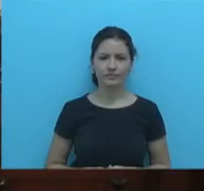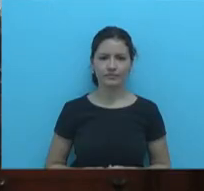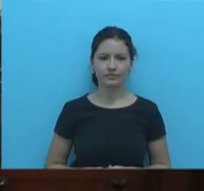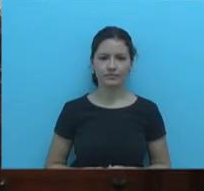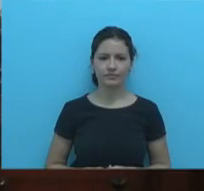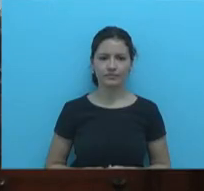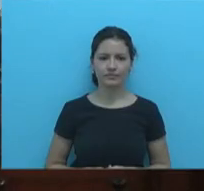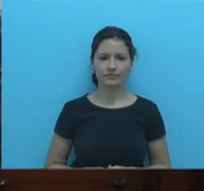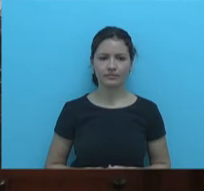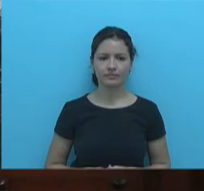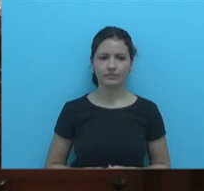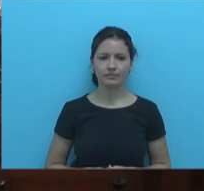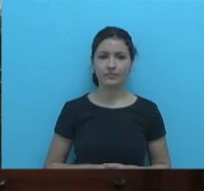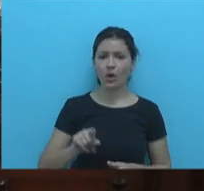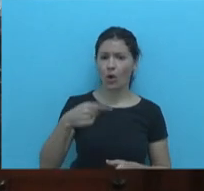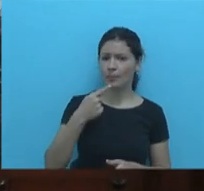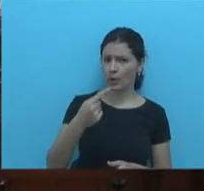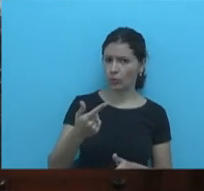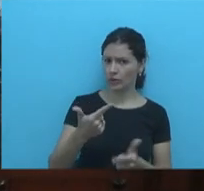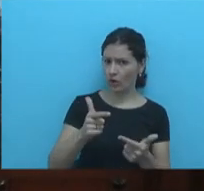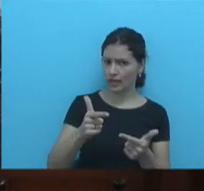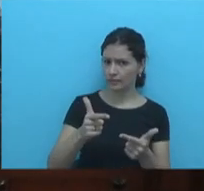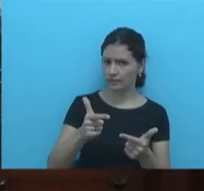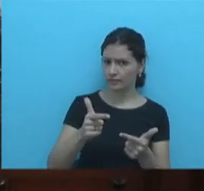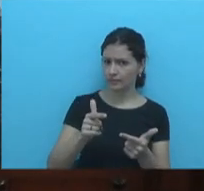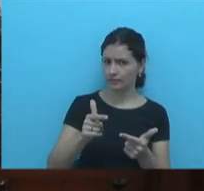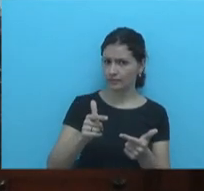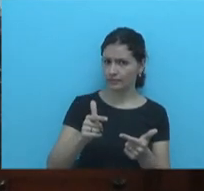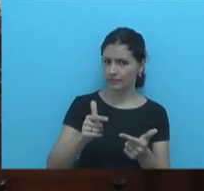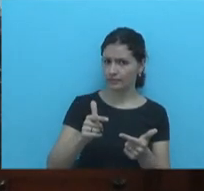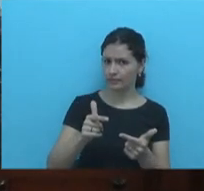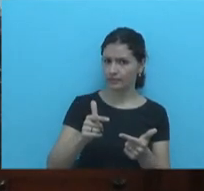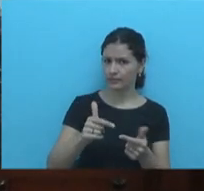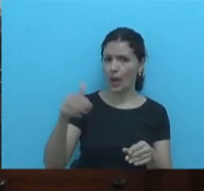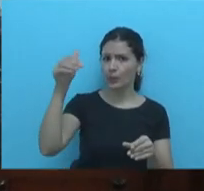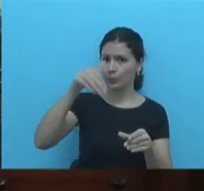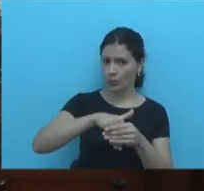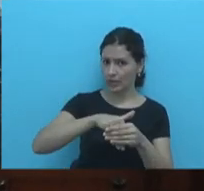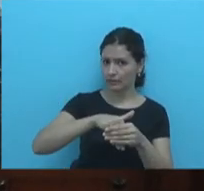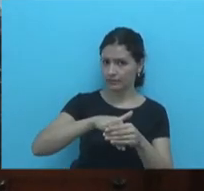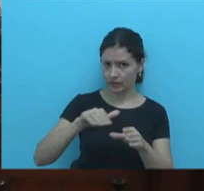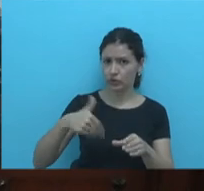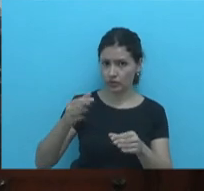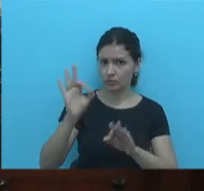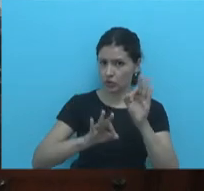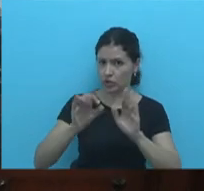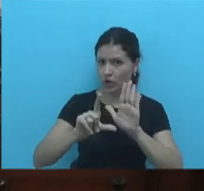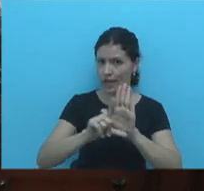Si no existe otro pedido de la palabra, vamos a pasar a someter el proyecto de ley a la